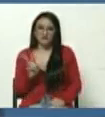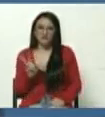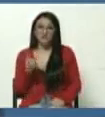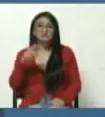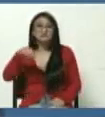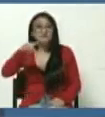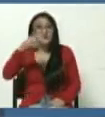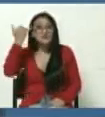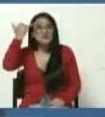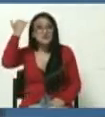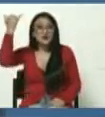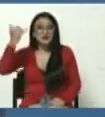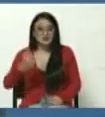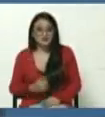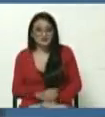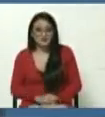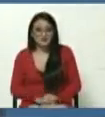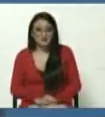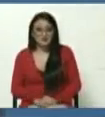Imagínense ustedes